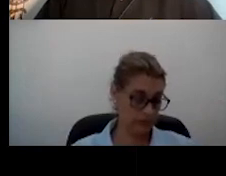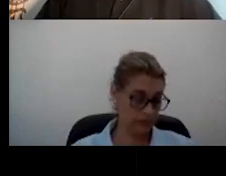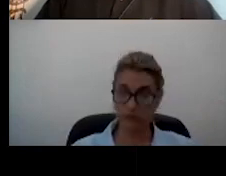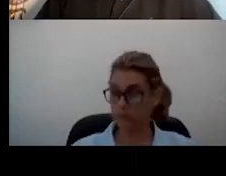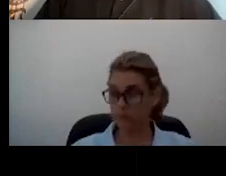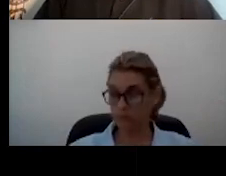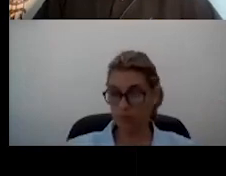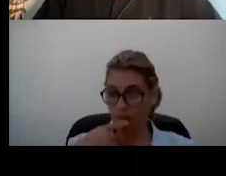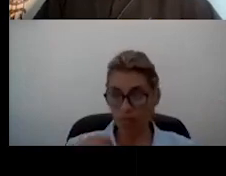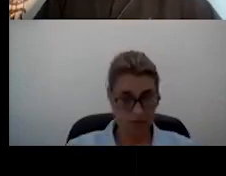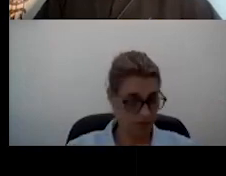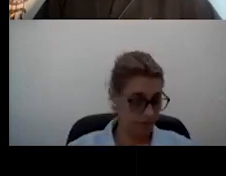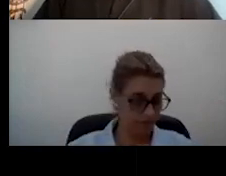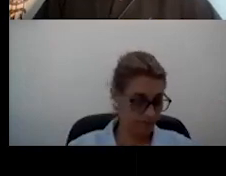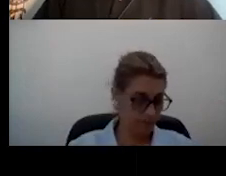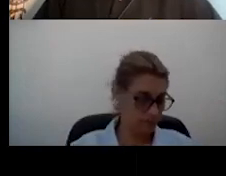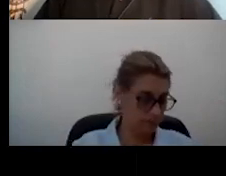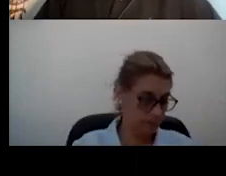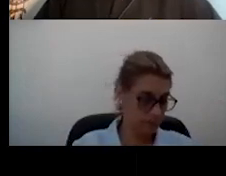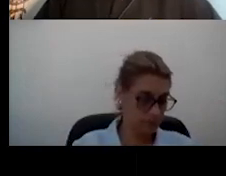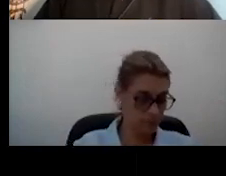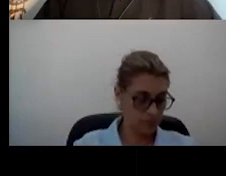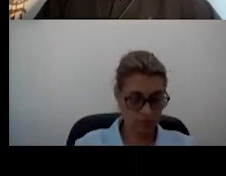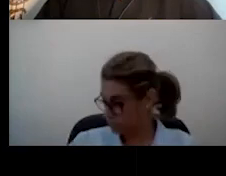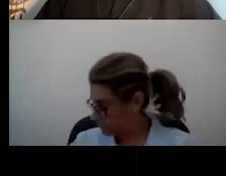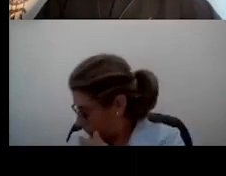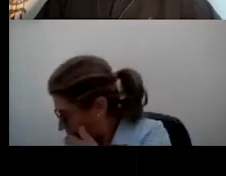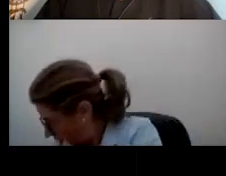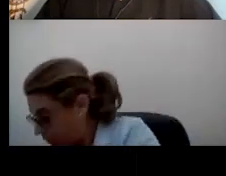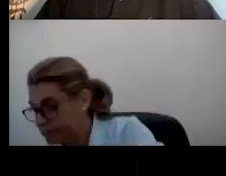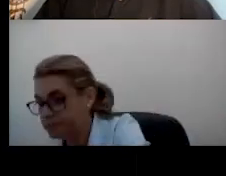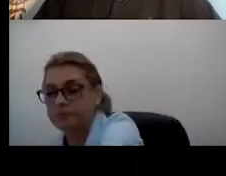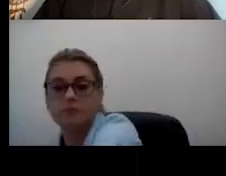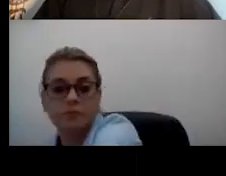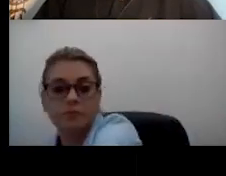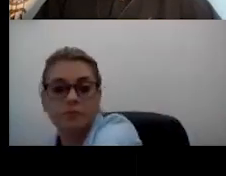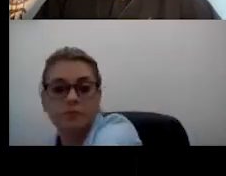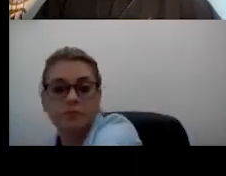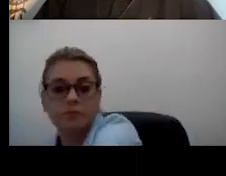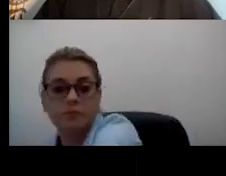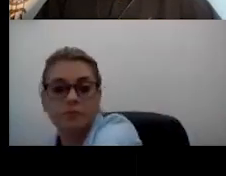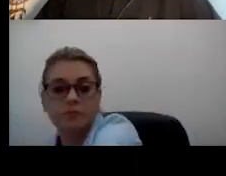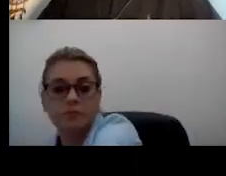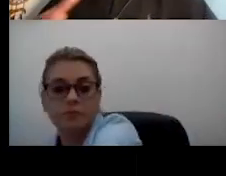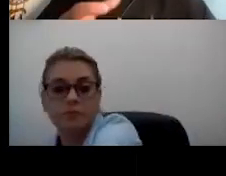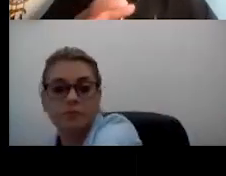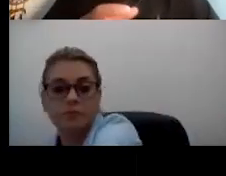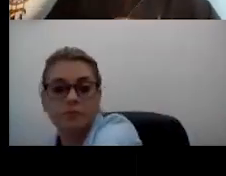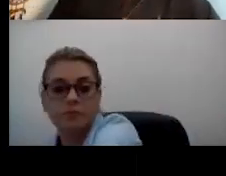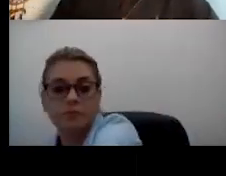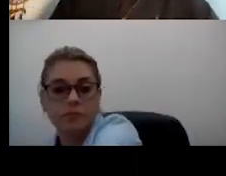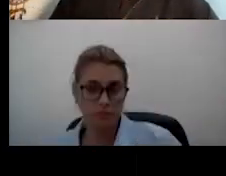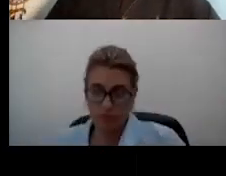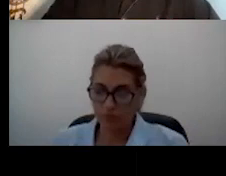Entonces, recuerdo porque un cliente me decía, oye, es que México está muy caro. Y le dije, ¿por qué? Él toma